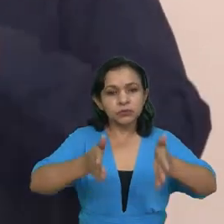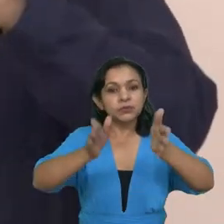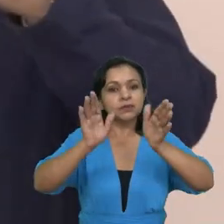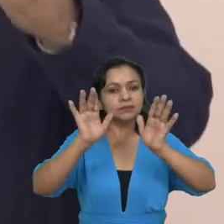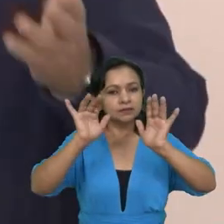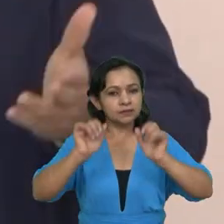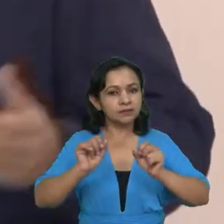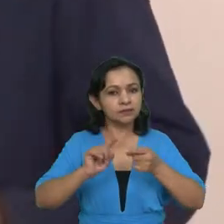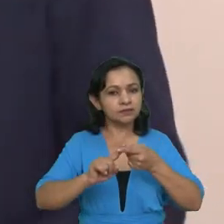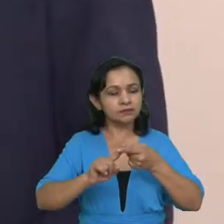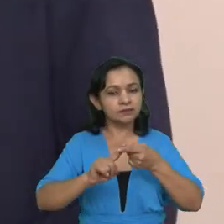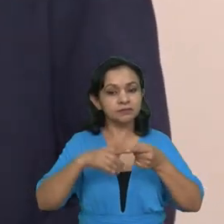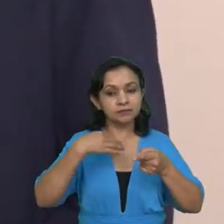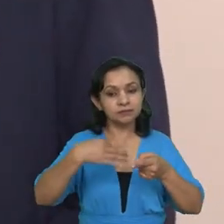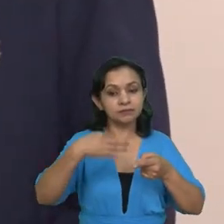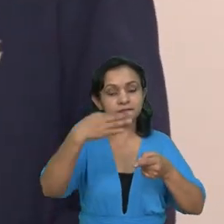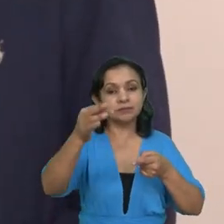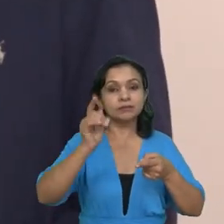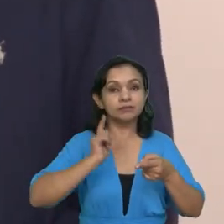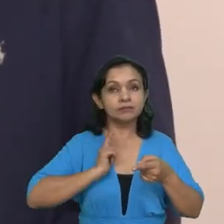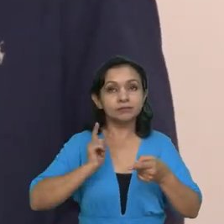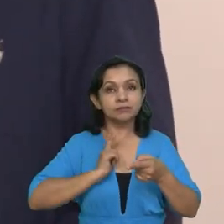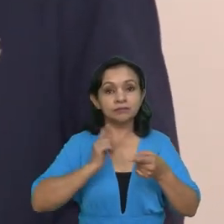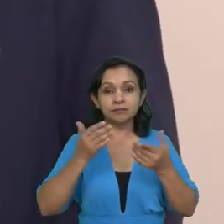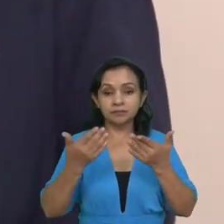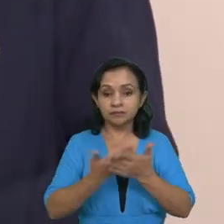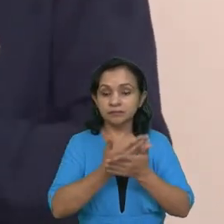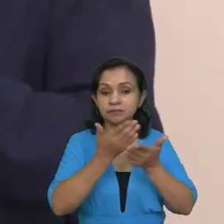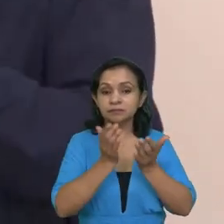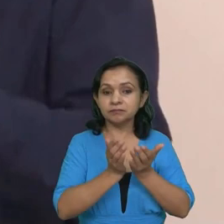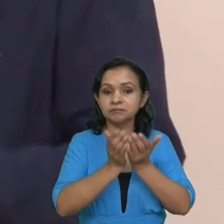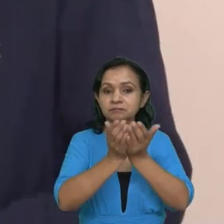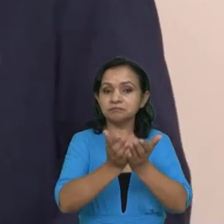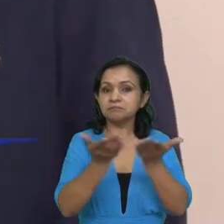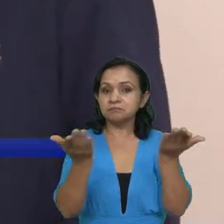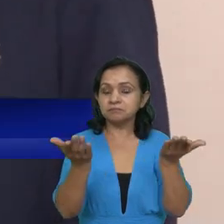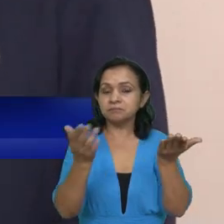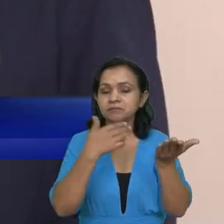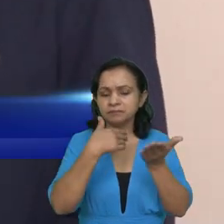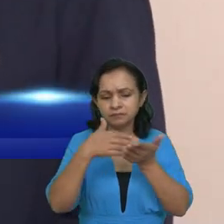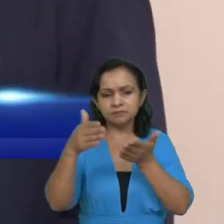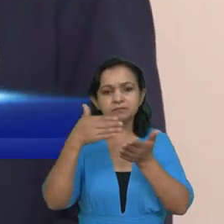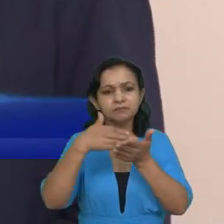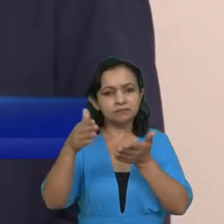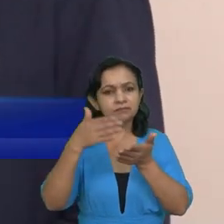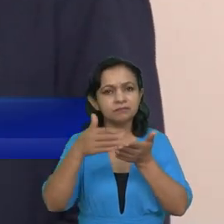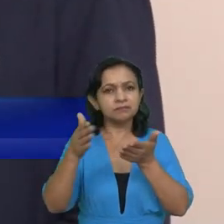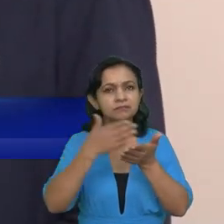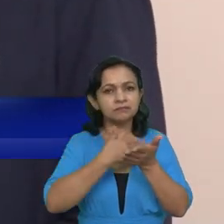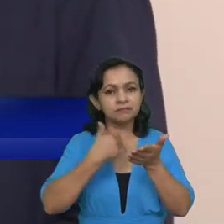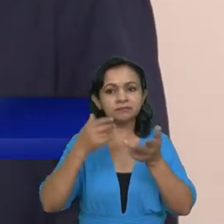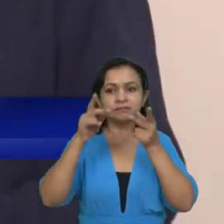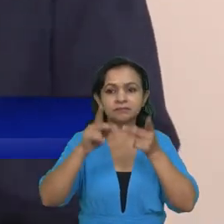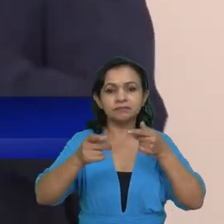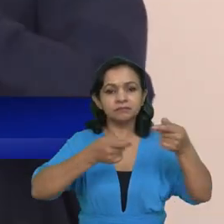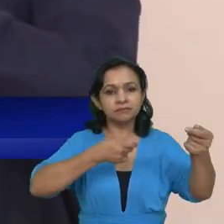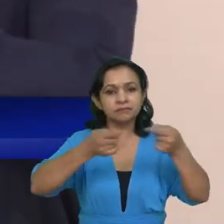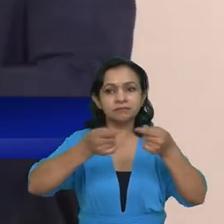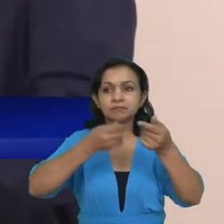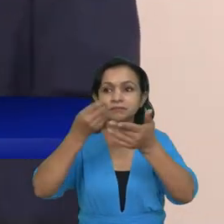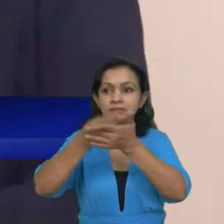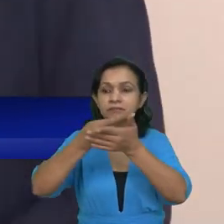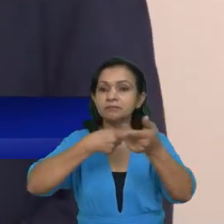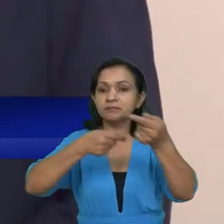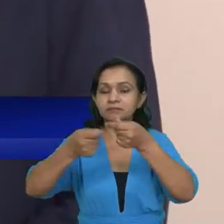y que en el futuro vamos a tener ya un puerto pues eso va a facilitarle a los exportadores a los importadores